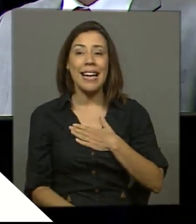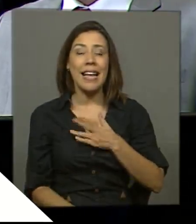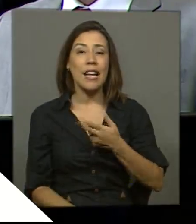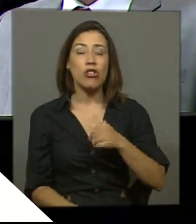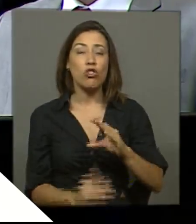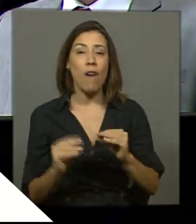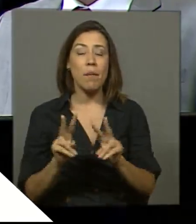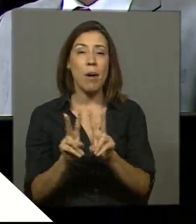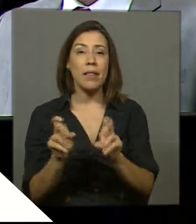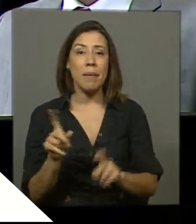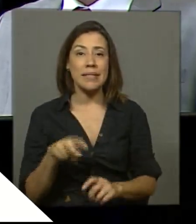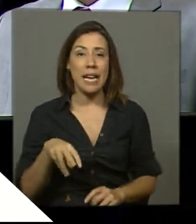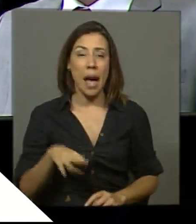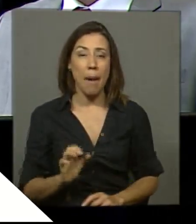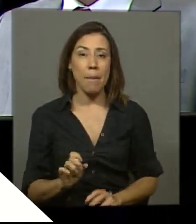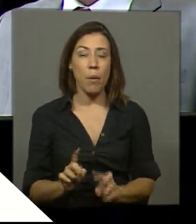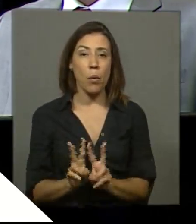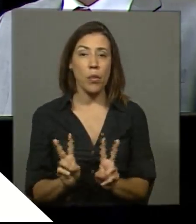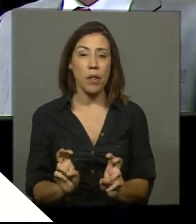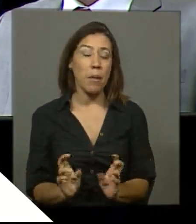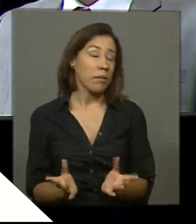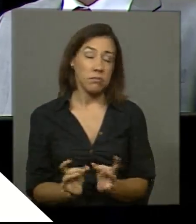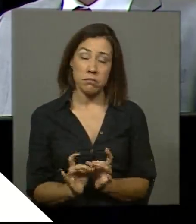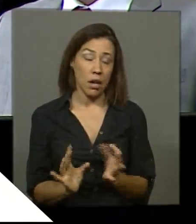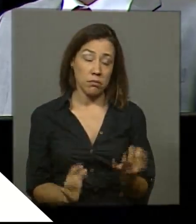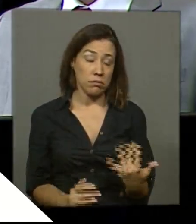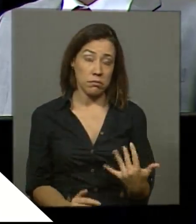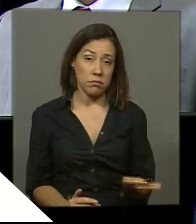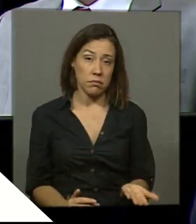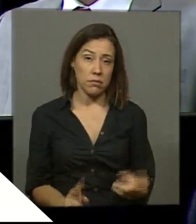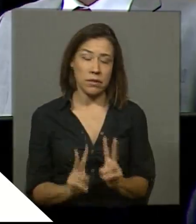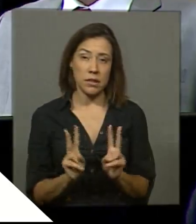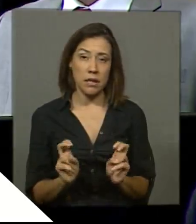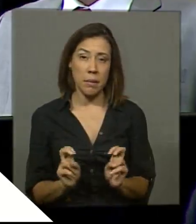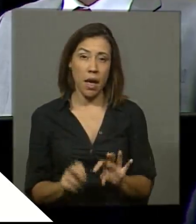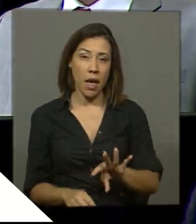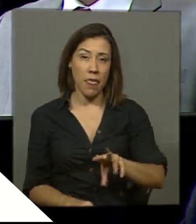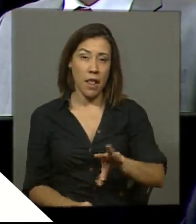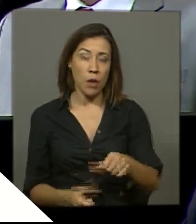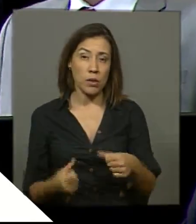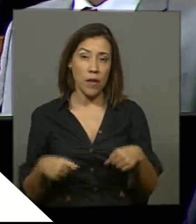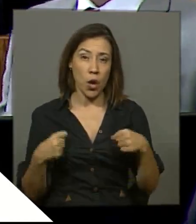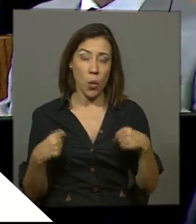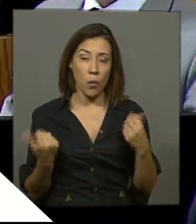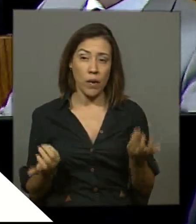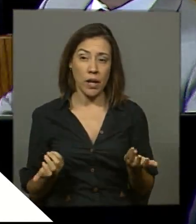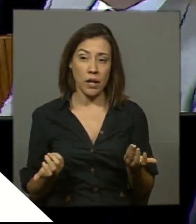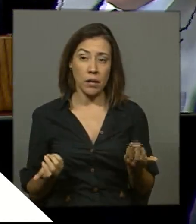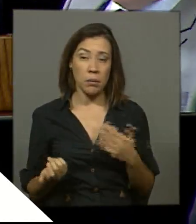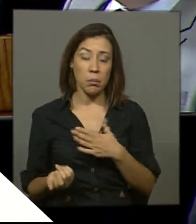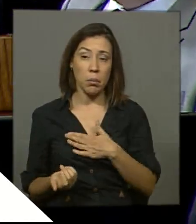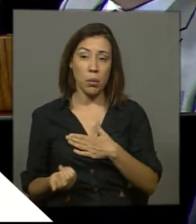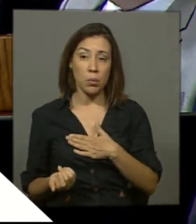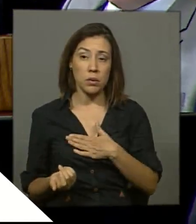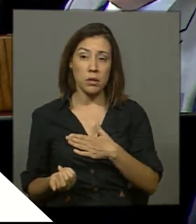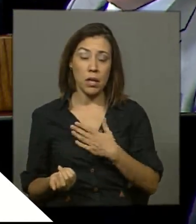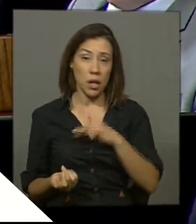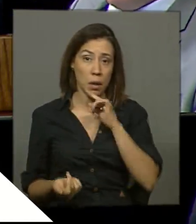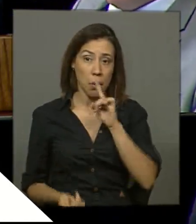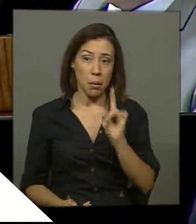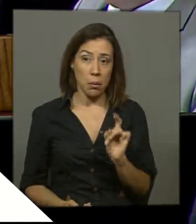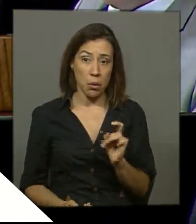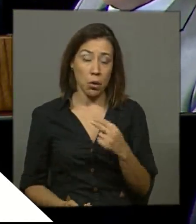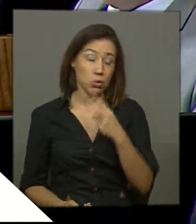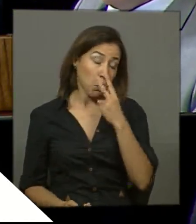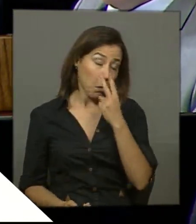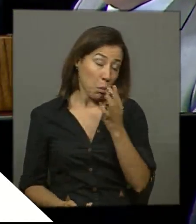hablemos sobre el sename y sobre un tema que Es evidente que es el tema de la delincuencia juvenil me gustaría si quiere pregunt yo